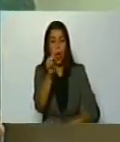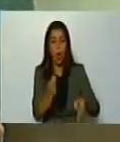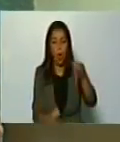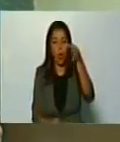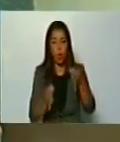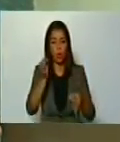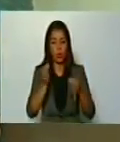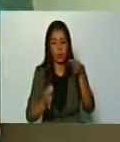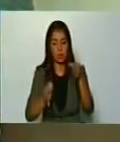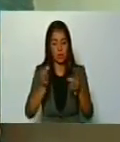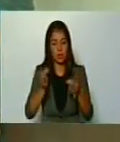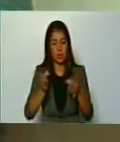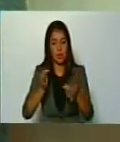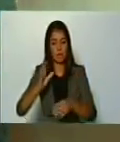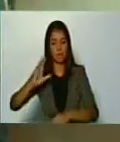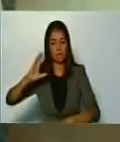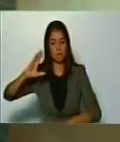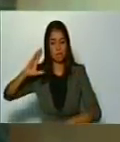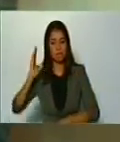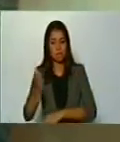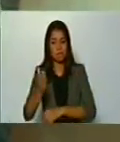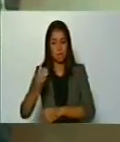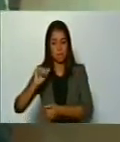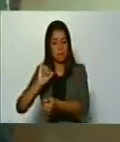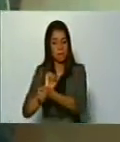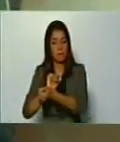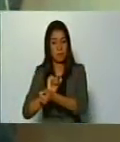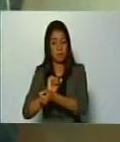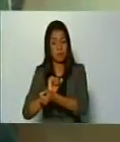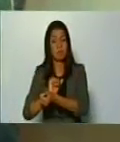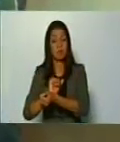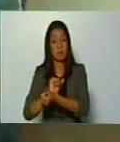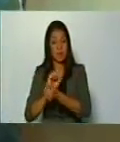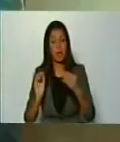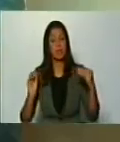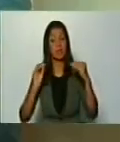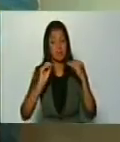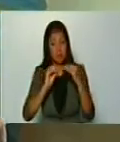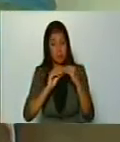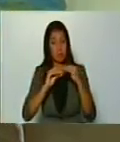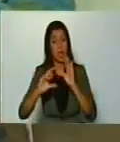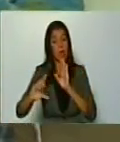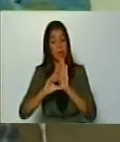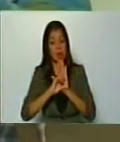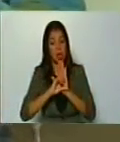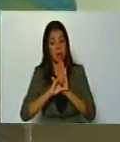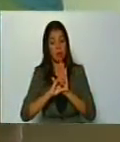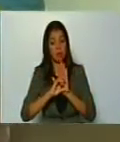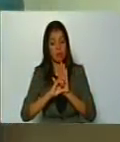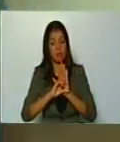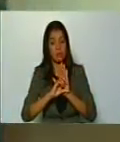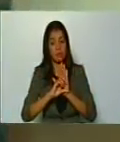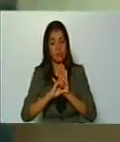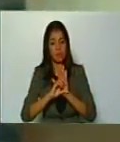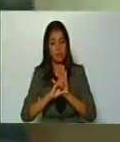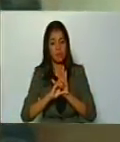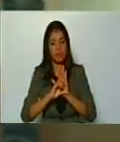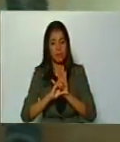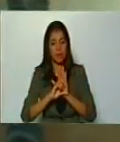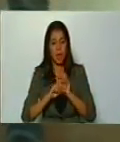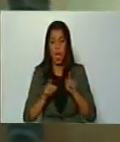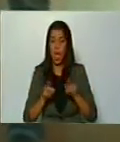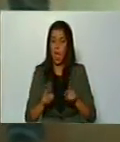y además condenado en el marco del Estado de Derecho. Porque no, esto no es un